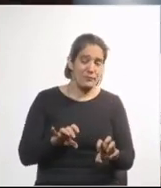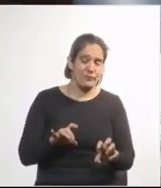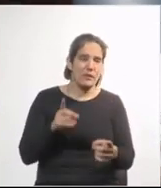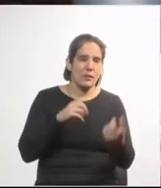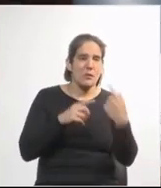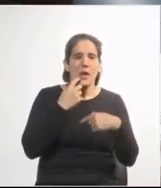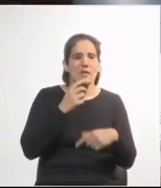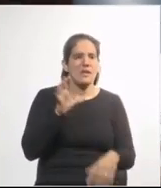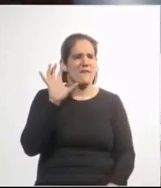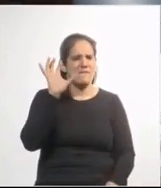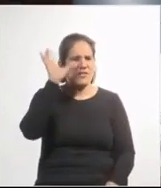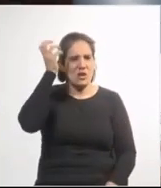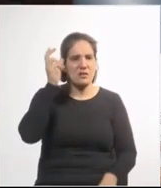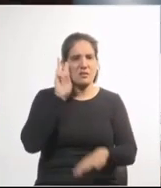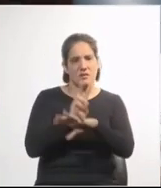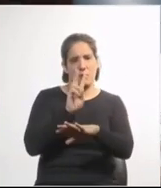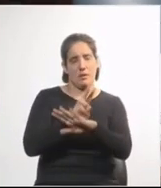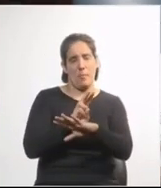de la violencia y la seguridad.